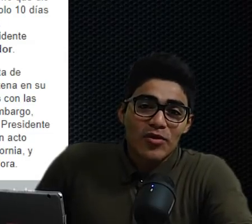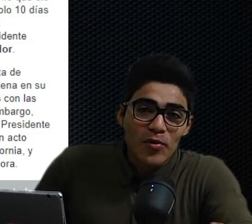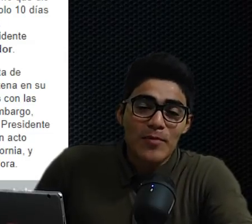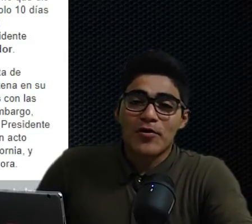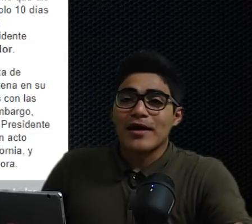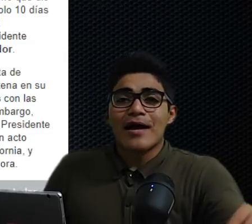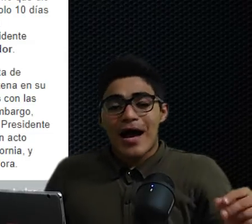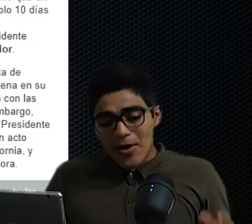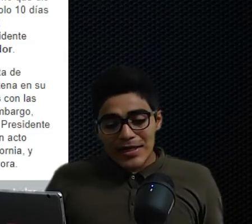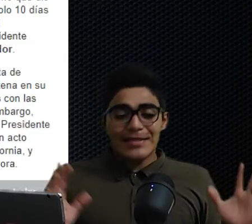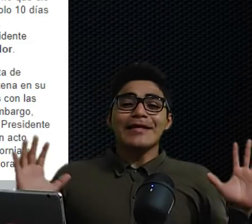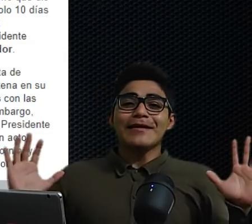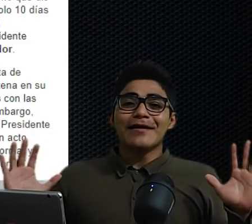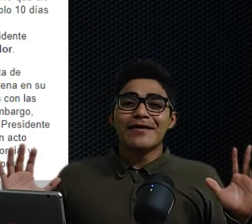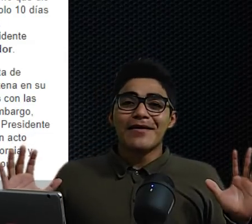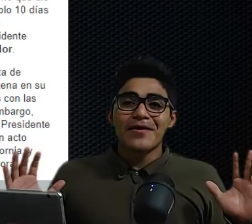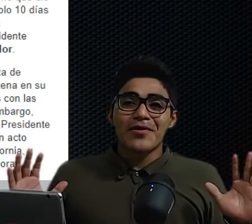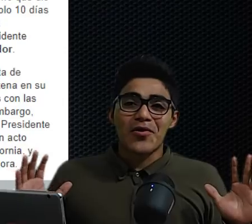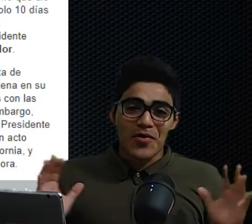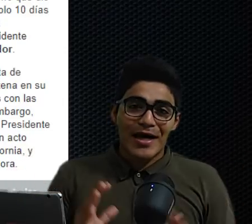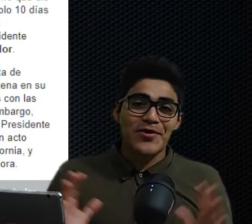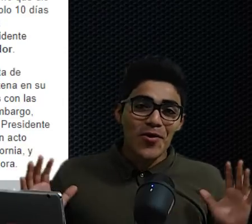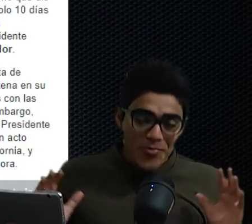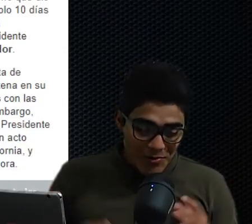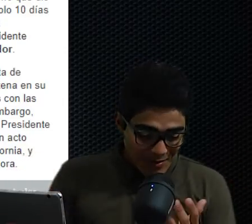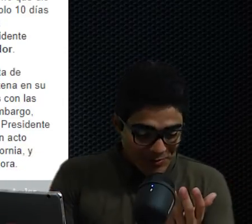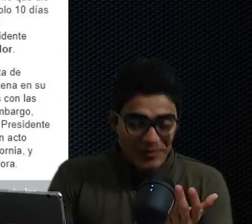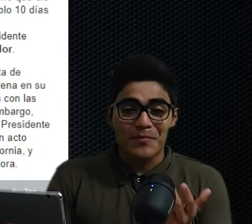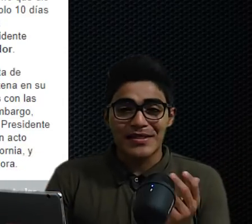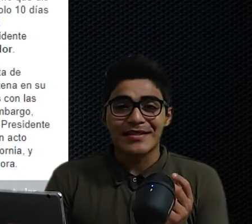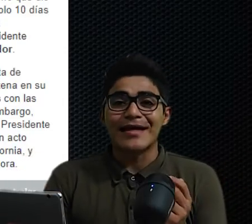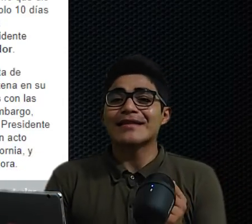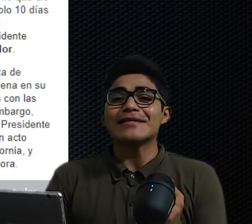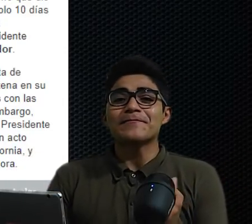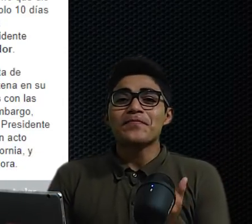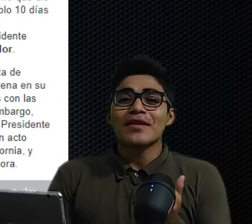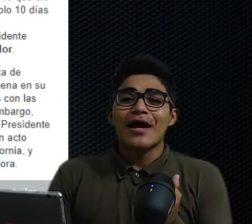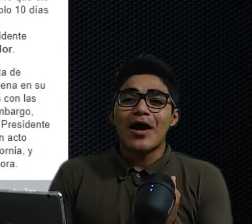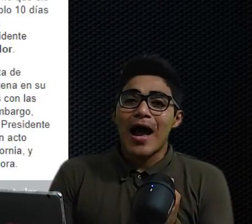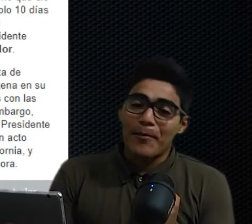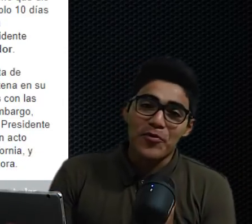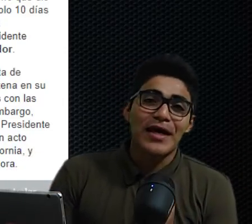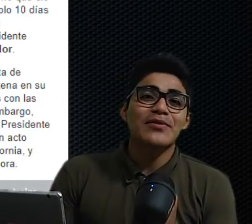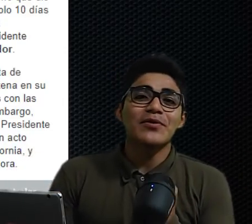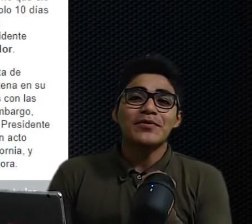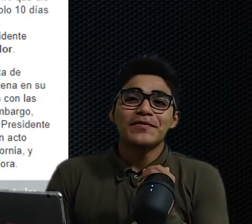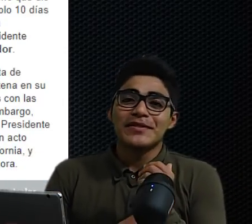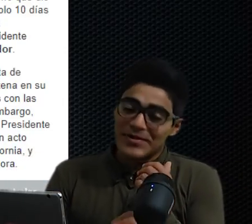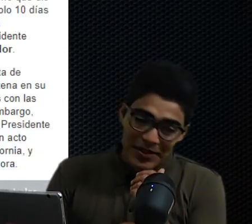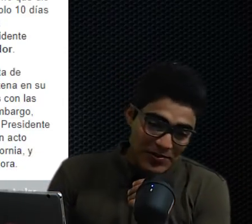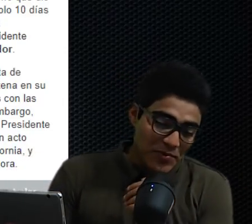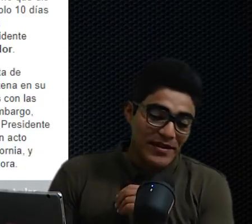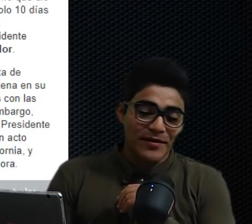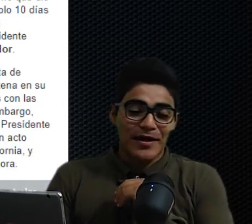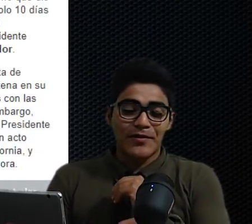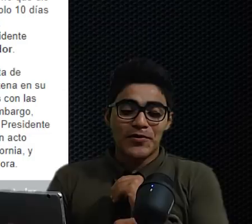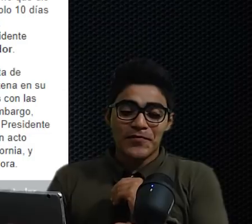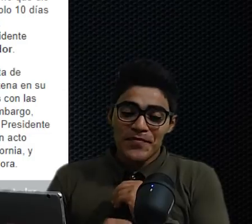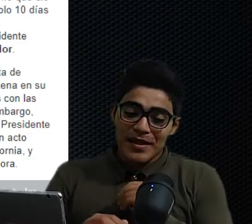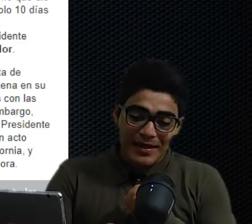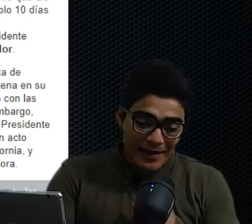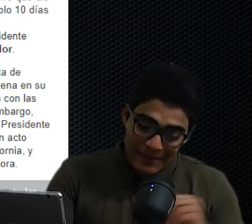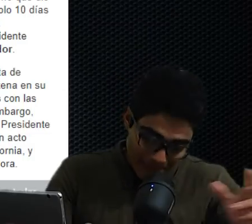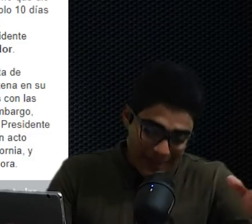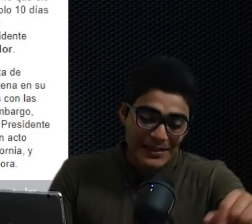de doble moral. Ahora sí, como cayó uno de sus representantes apoyándolo, diciendo que es un hombre